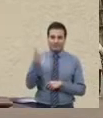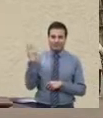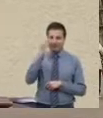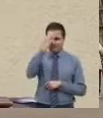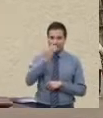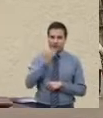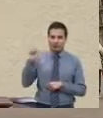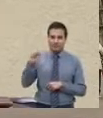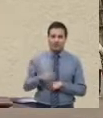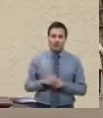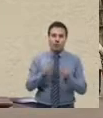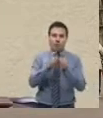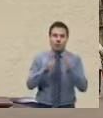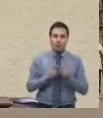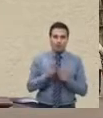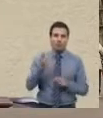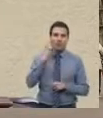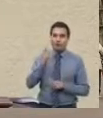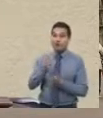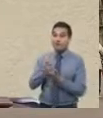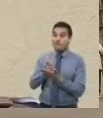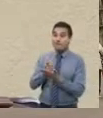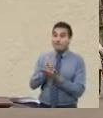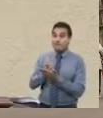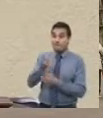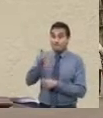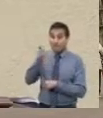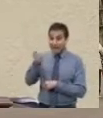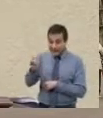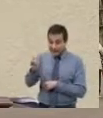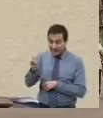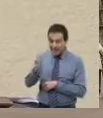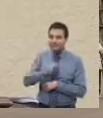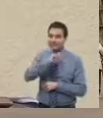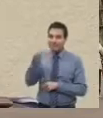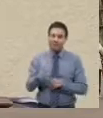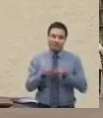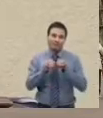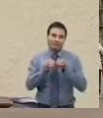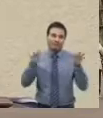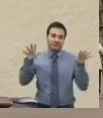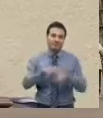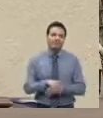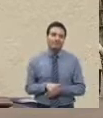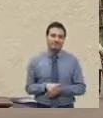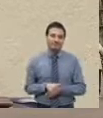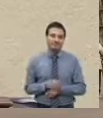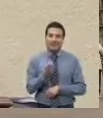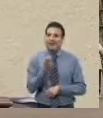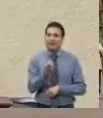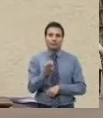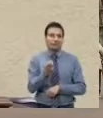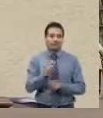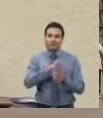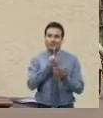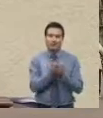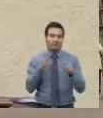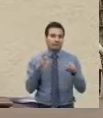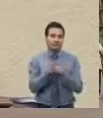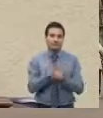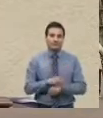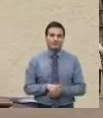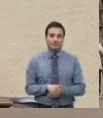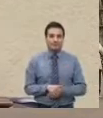violaron contumazmente la ley electoral y vulneraron gravemente así la equidad en la competencia política. Llama la